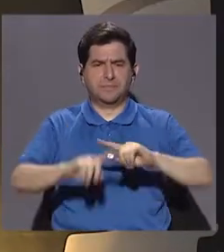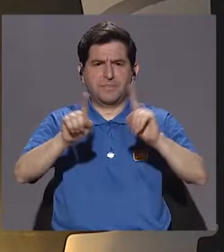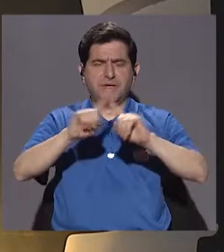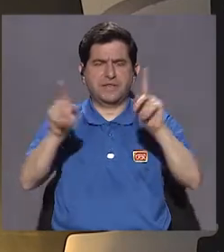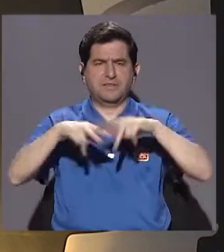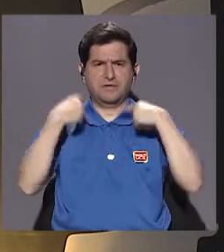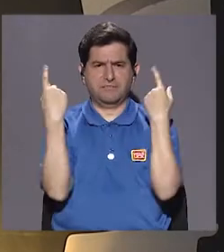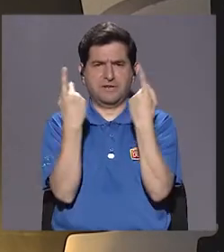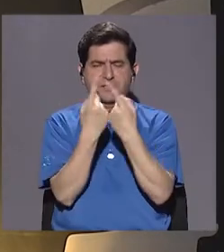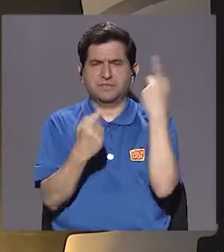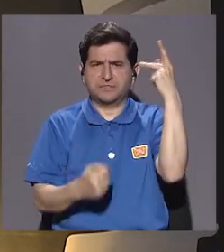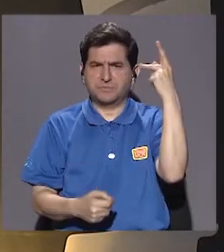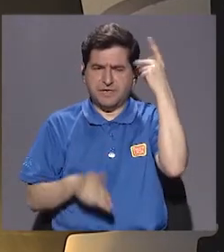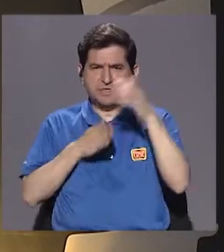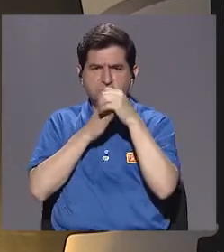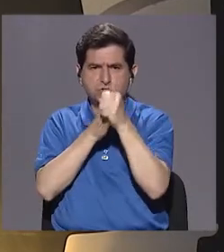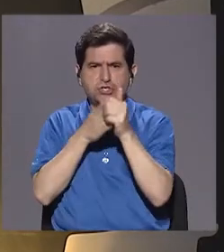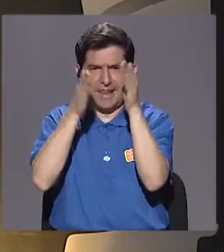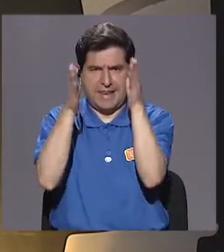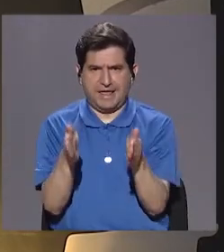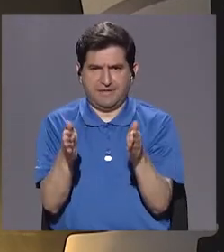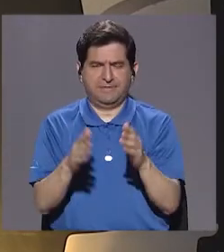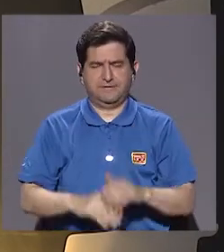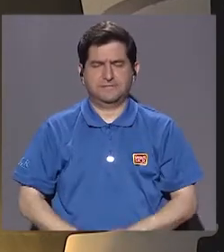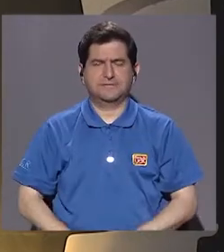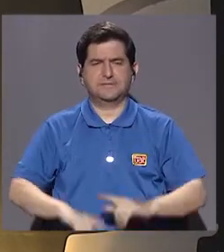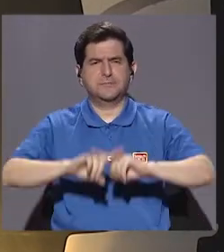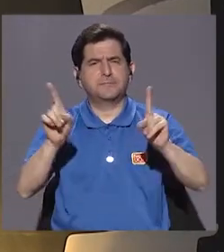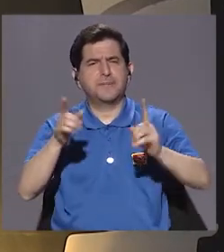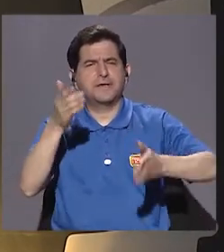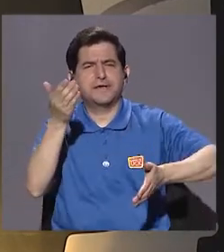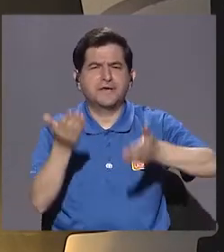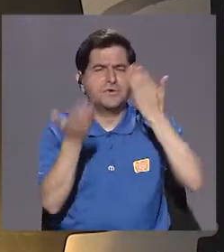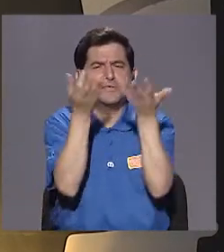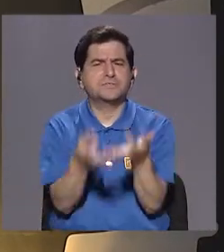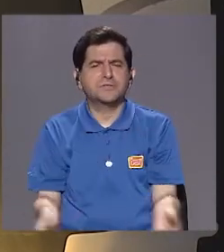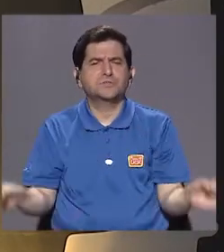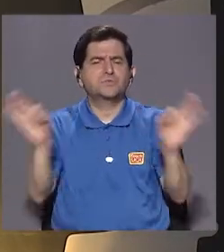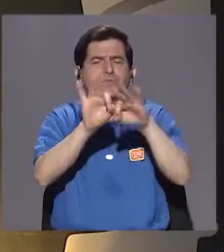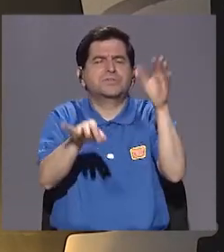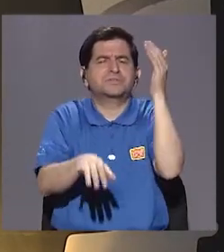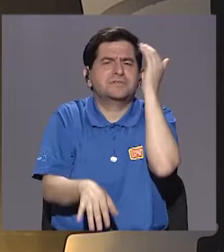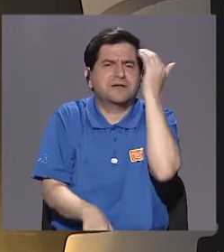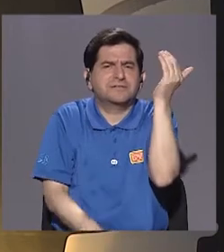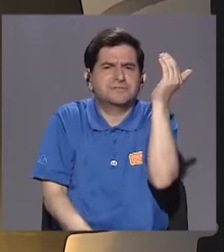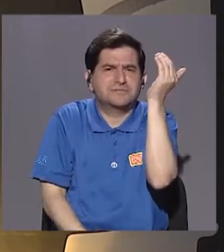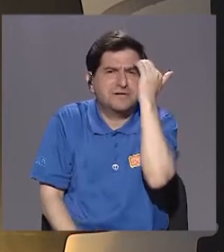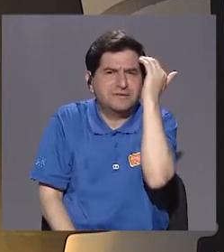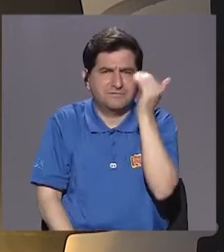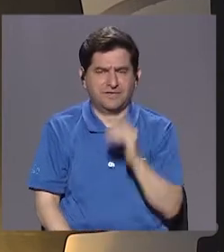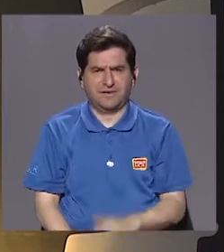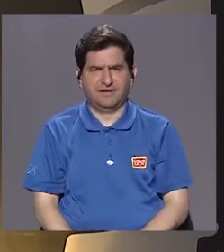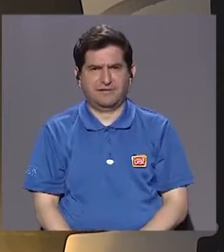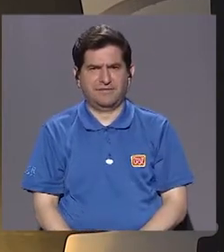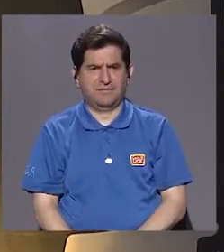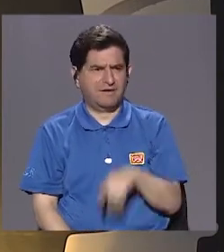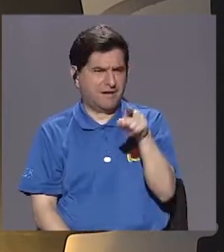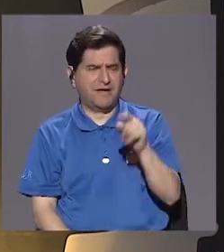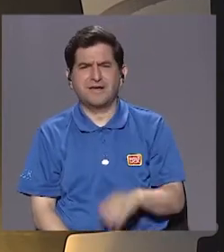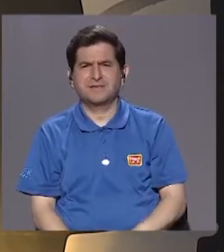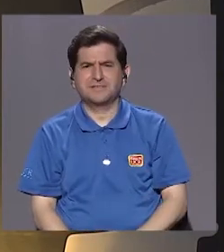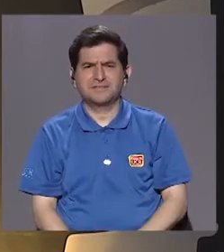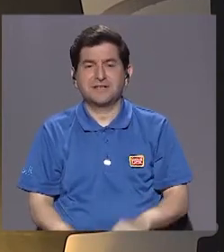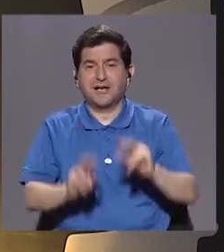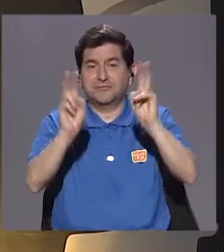diferentes partidos políticos pero tal vez sería importante conocer eso donde se crea esta